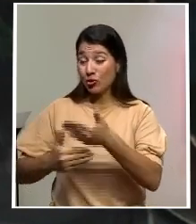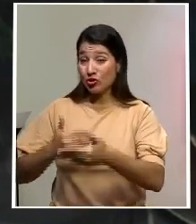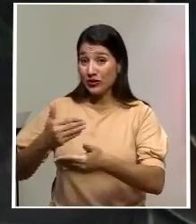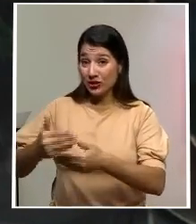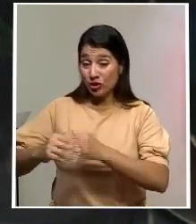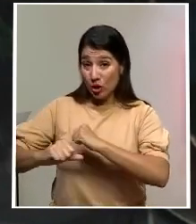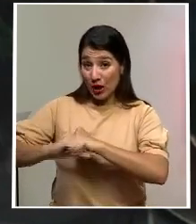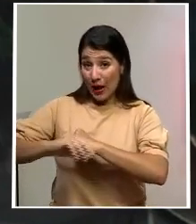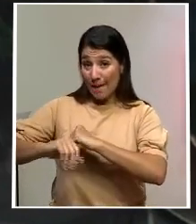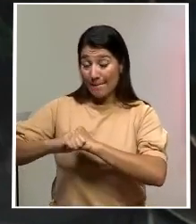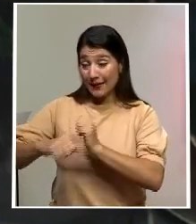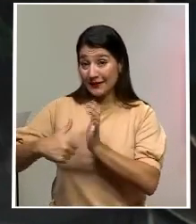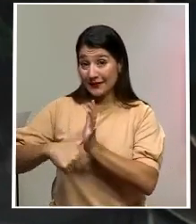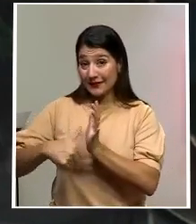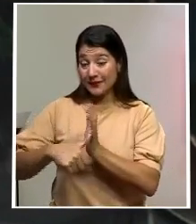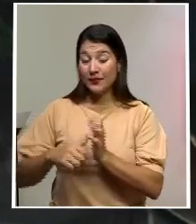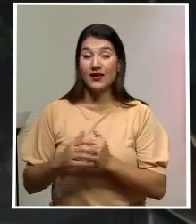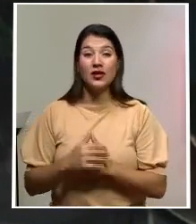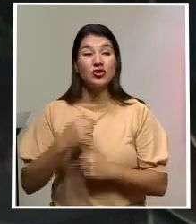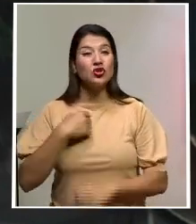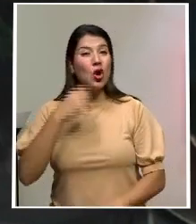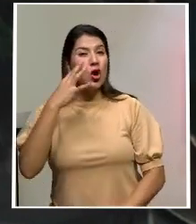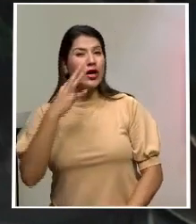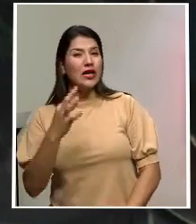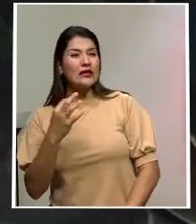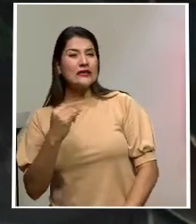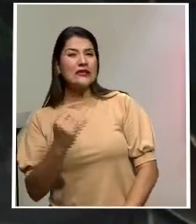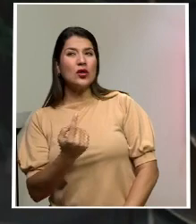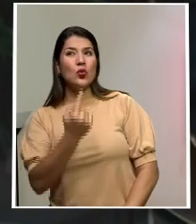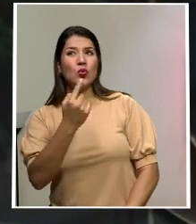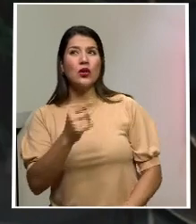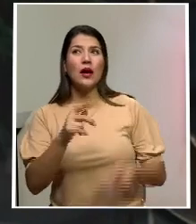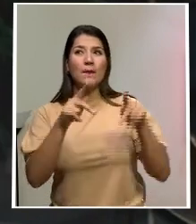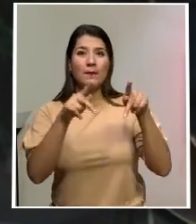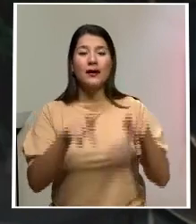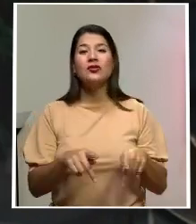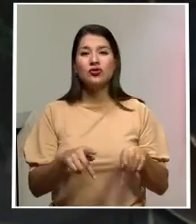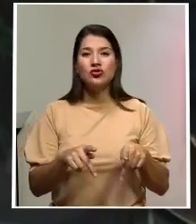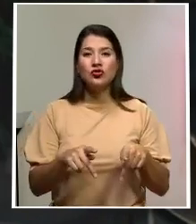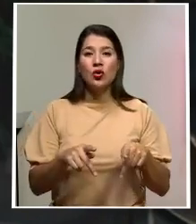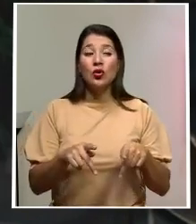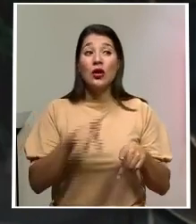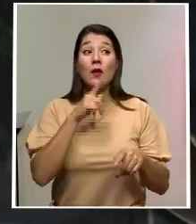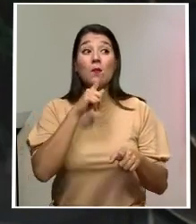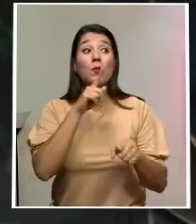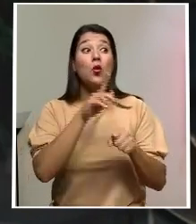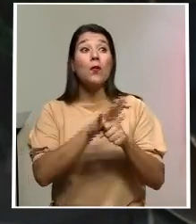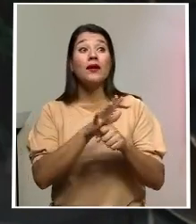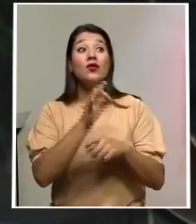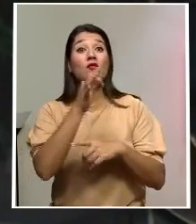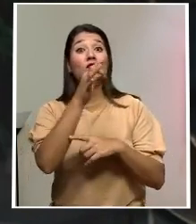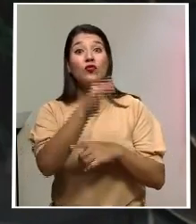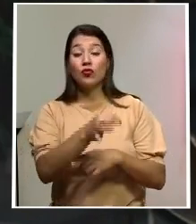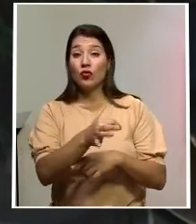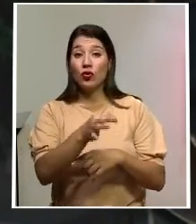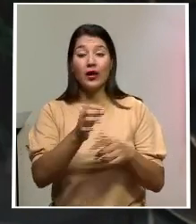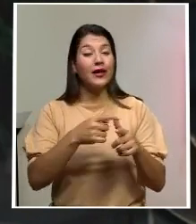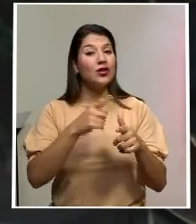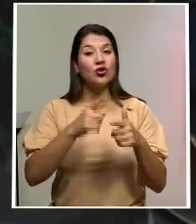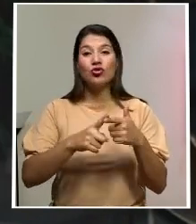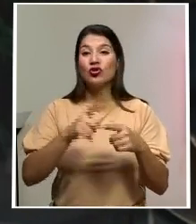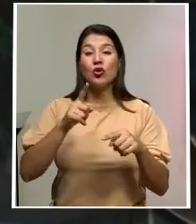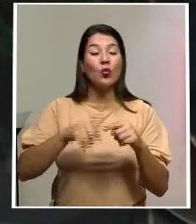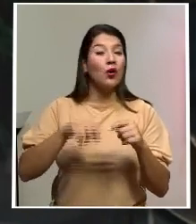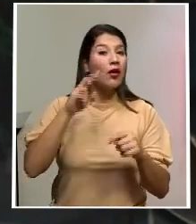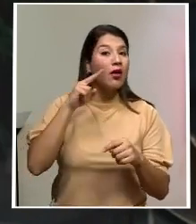está ofreciendo su nombre a la ciudadanía en un proceso electoral, prometiéndole un futuro próspero, no puede renunciar a una agenda